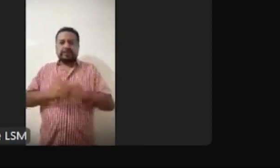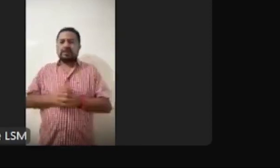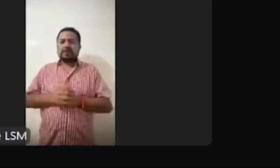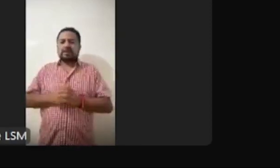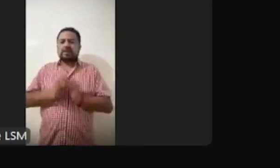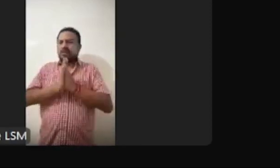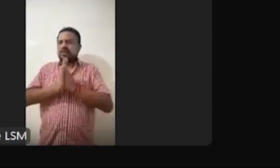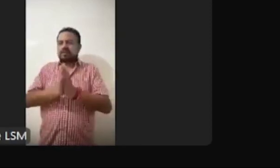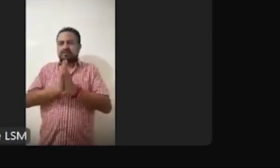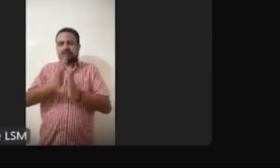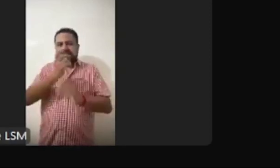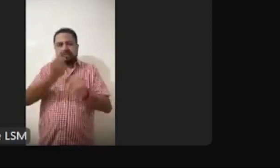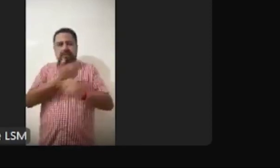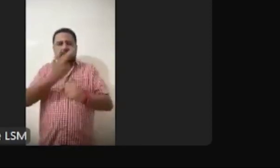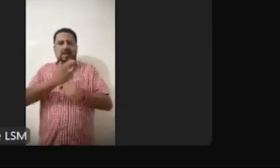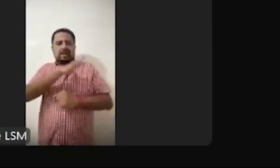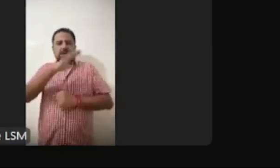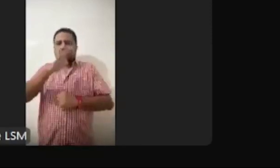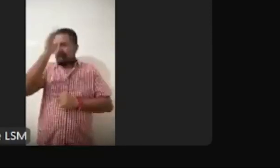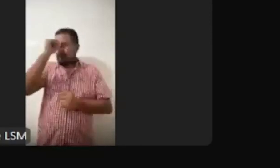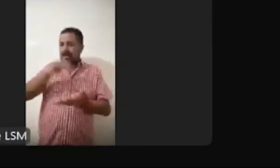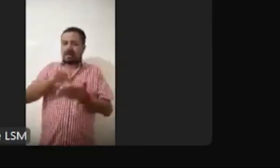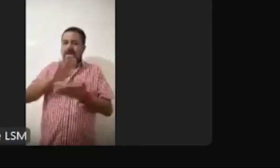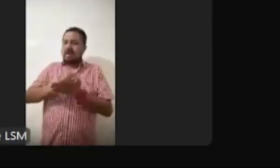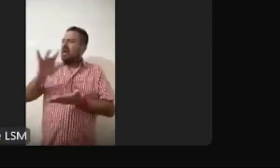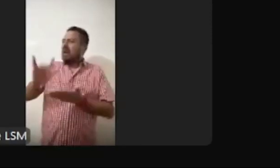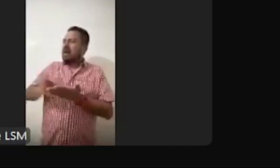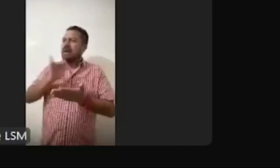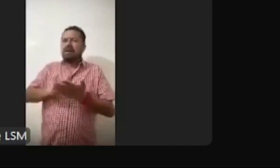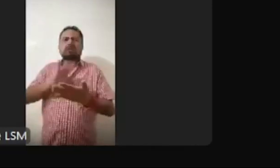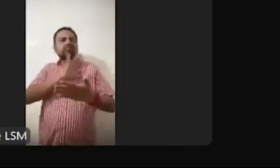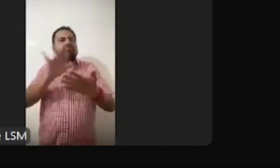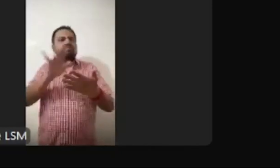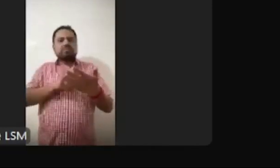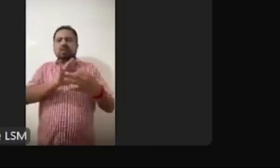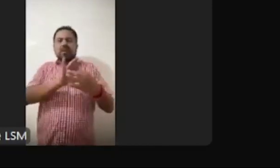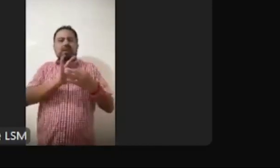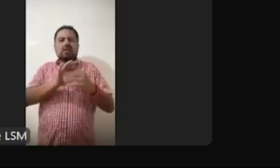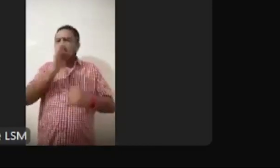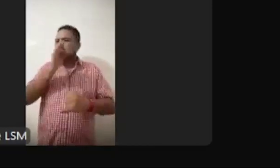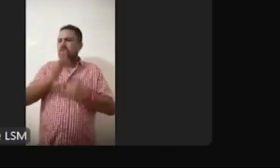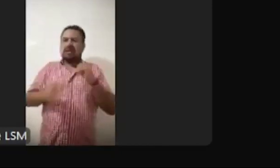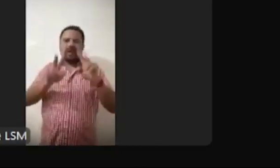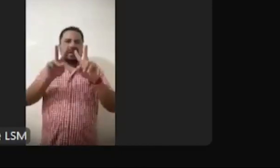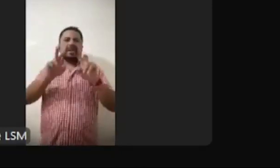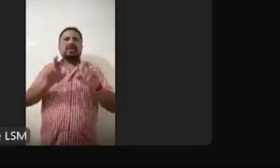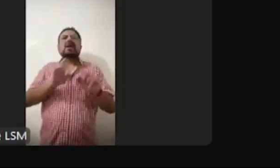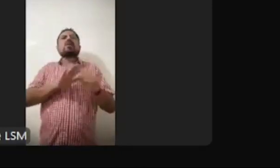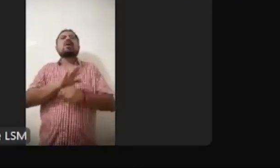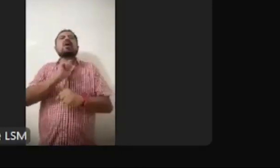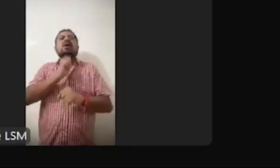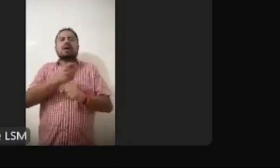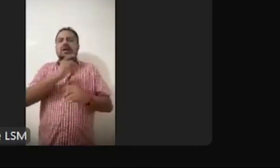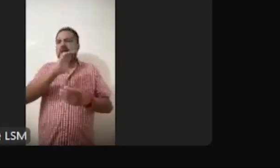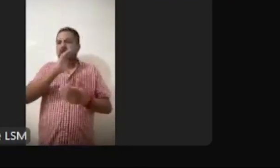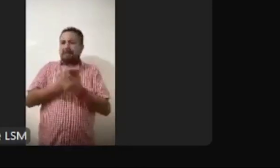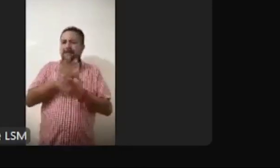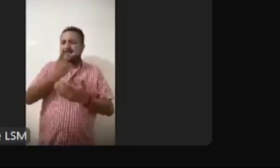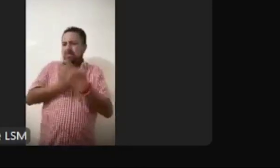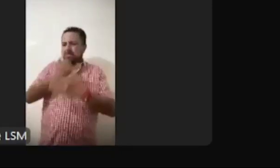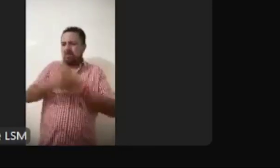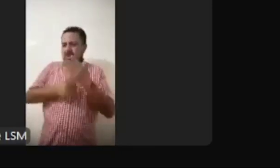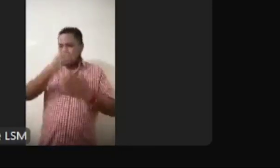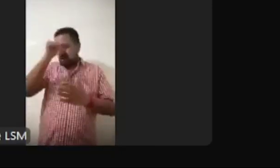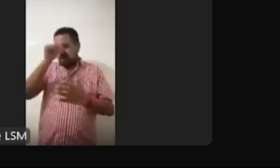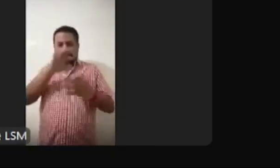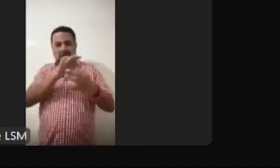solicito al secretario general de Acuerdo su apoyo para dar la cuenta en relación al último asunto consistente en el proyecto de laudo convenio relativo